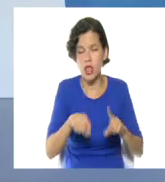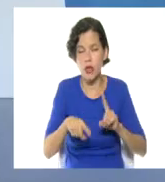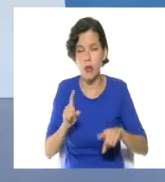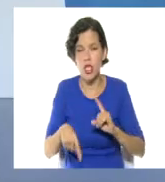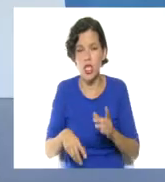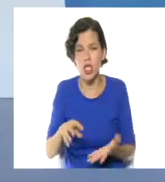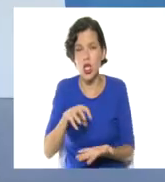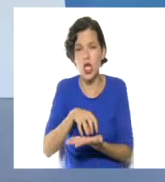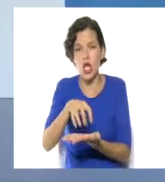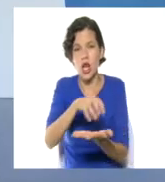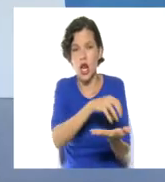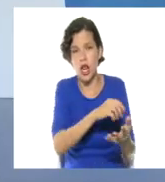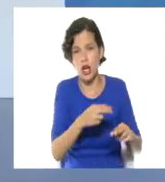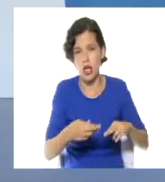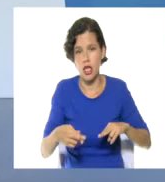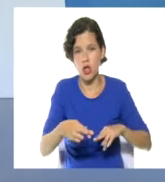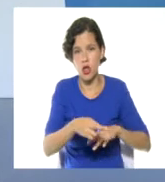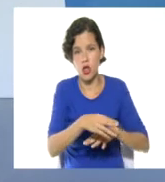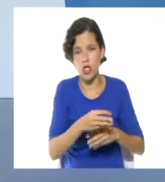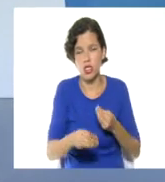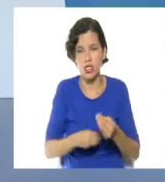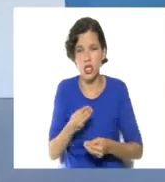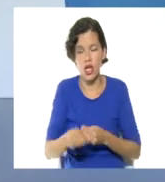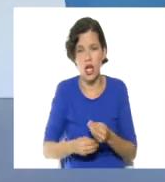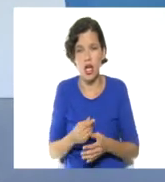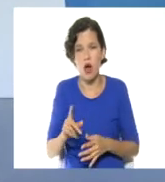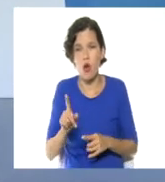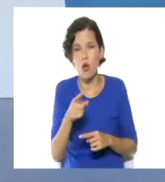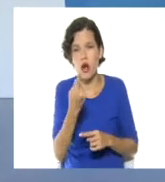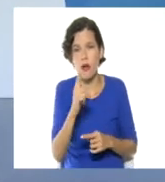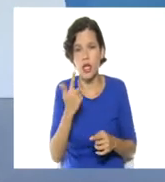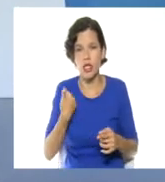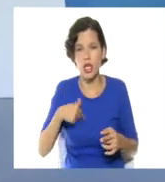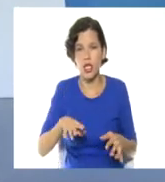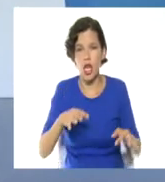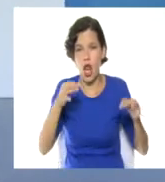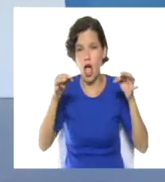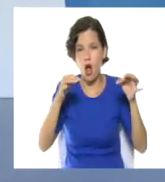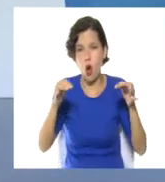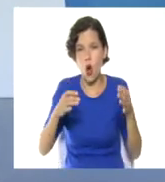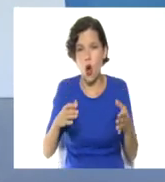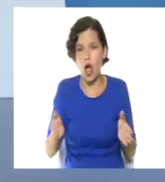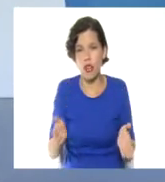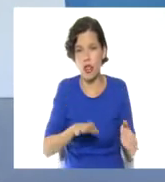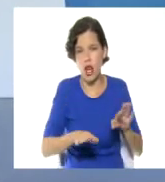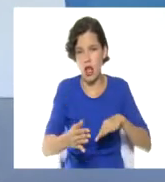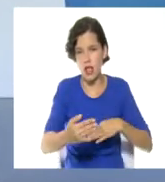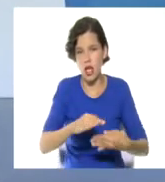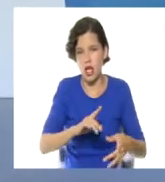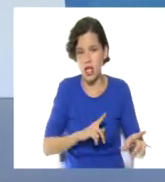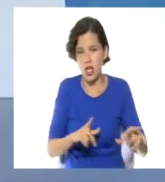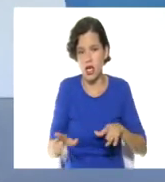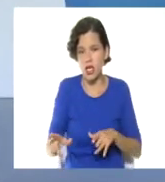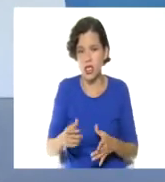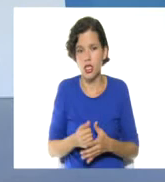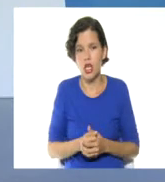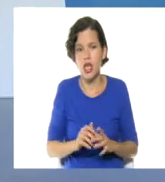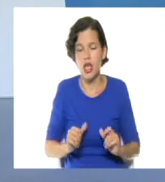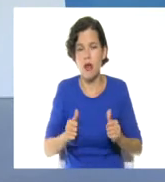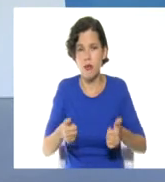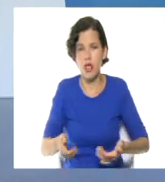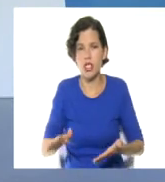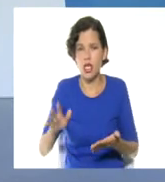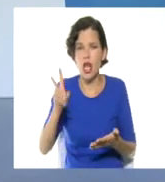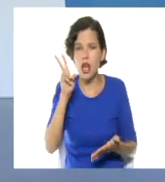región donde se preparen. Una vez que tengan ya las hojas de la hallaca ya picadas y preparadas, por supuesto proceden